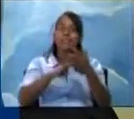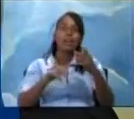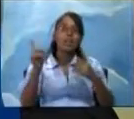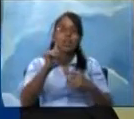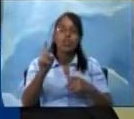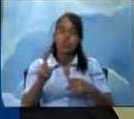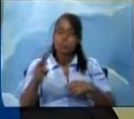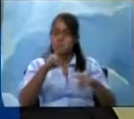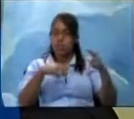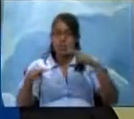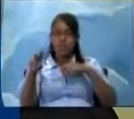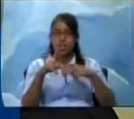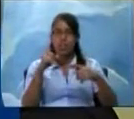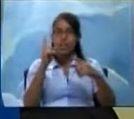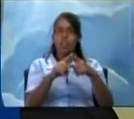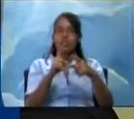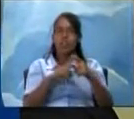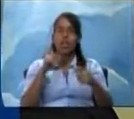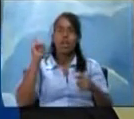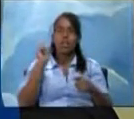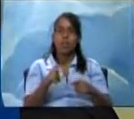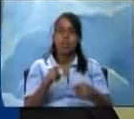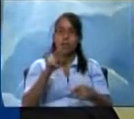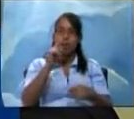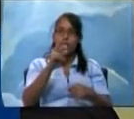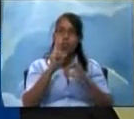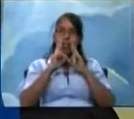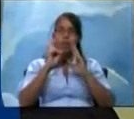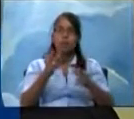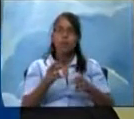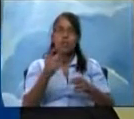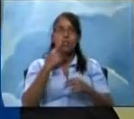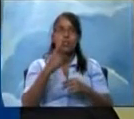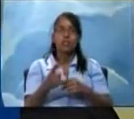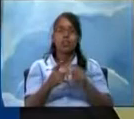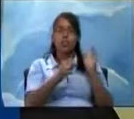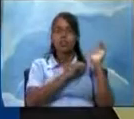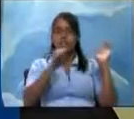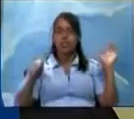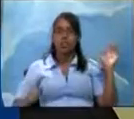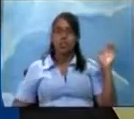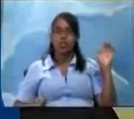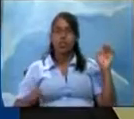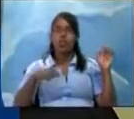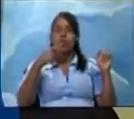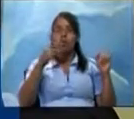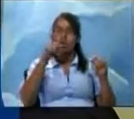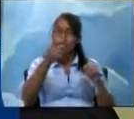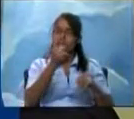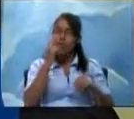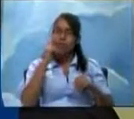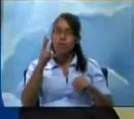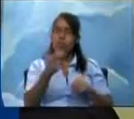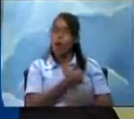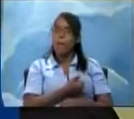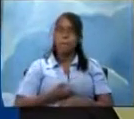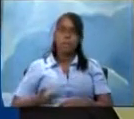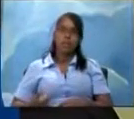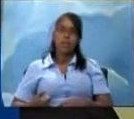me visitaste. Entonces también ellos le responderán diciendo, Señor, cuando te vimos